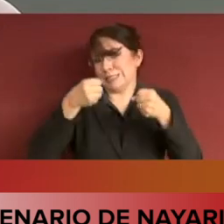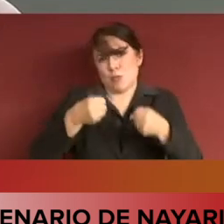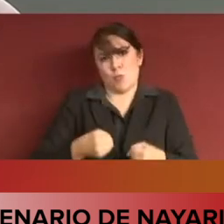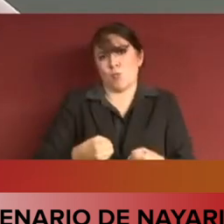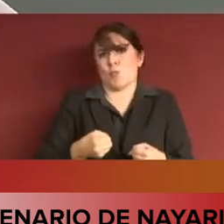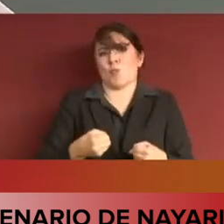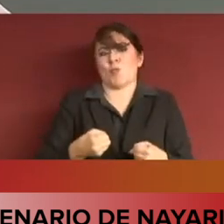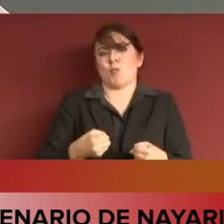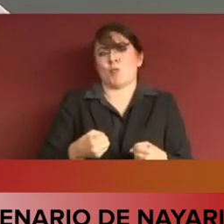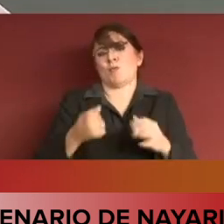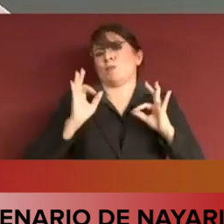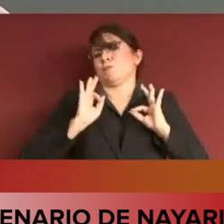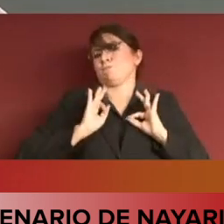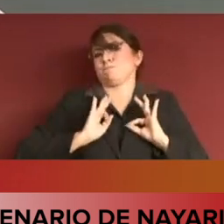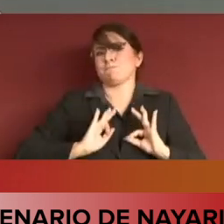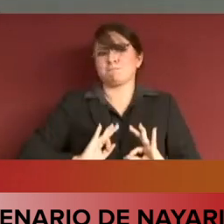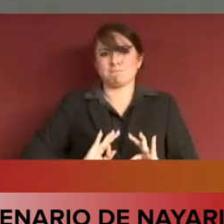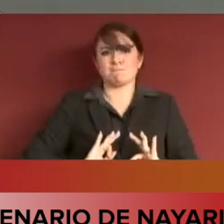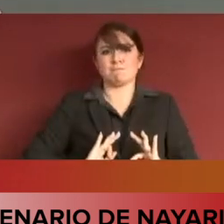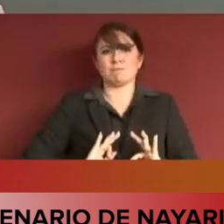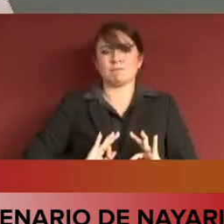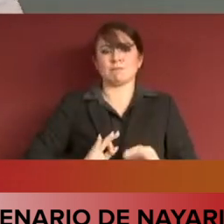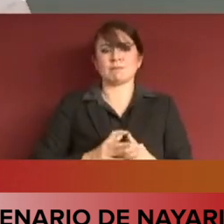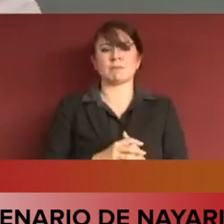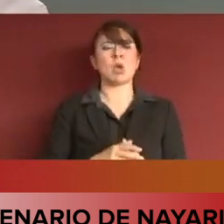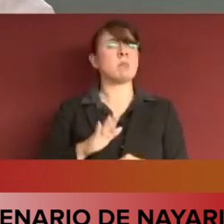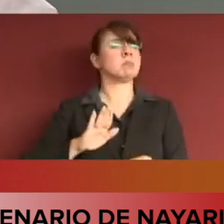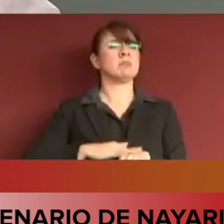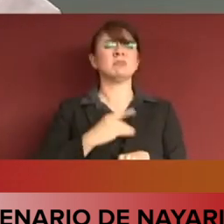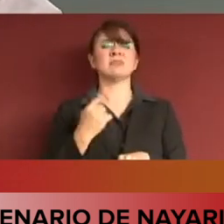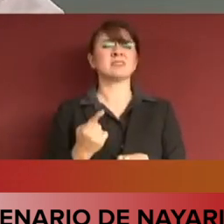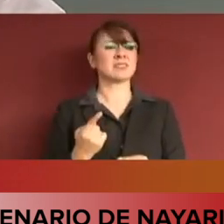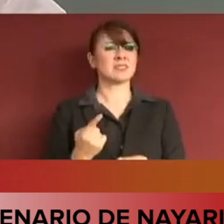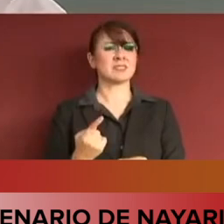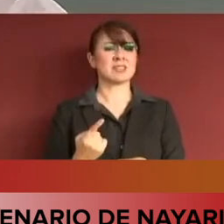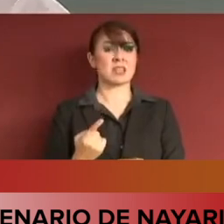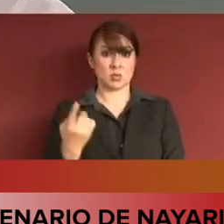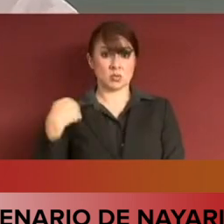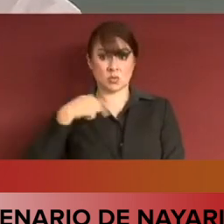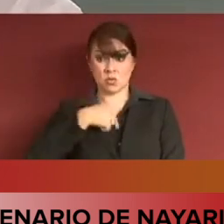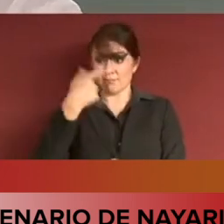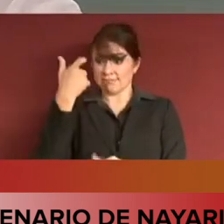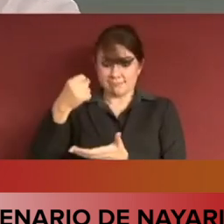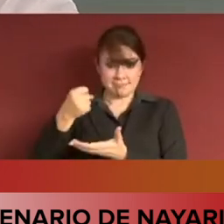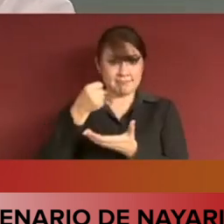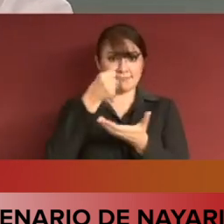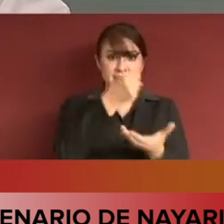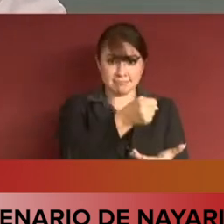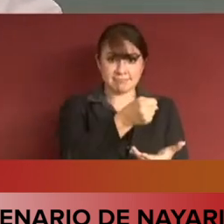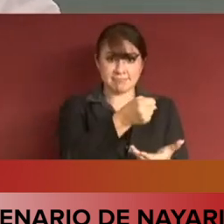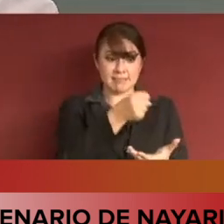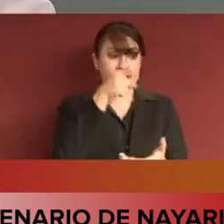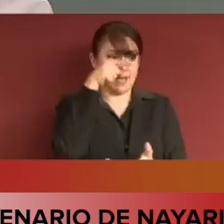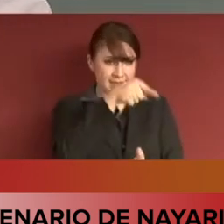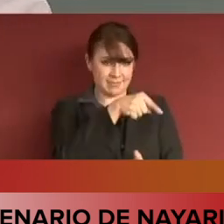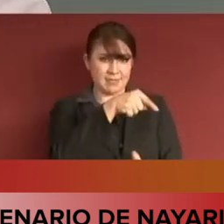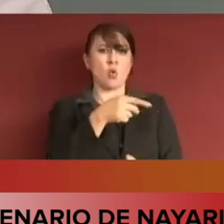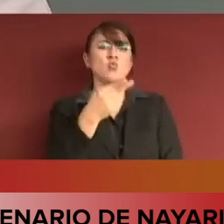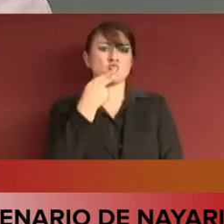Esto nos da mucha tranquilidad, porque lo que se está invirtiendo se está